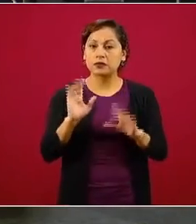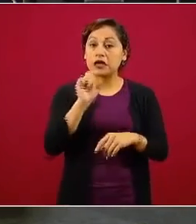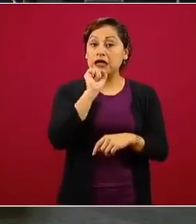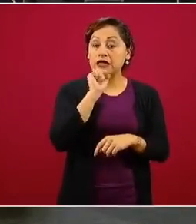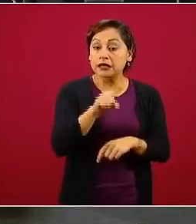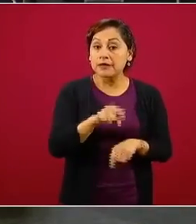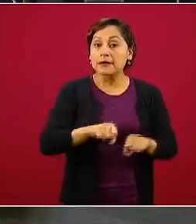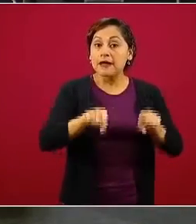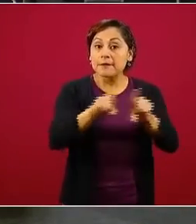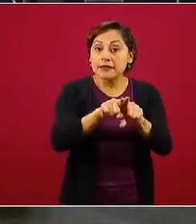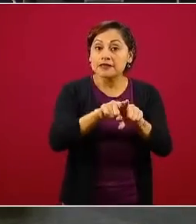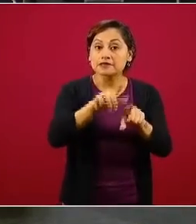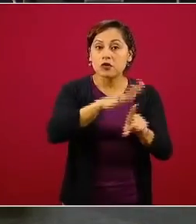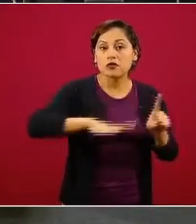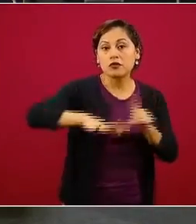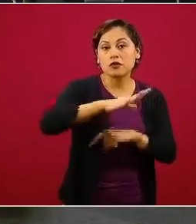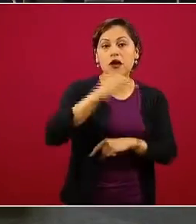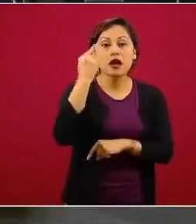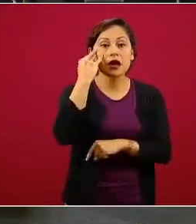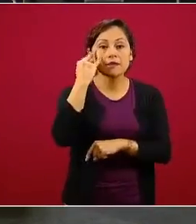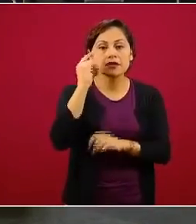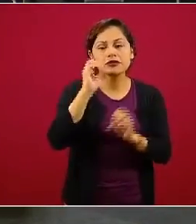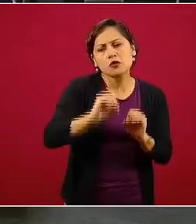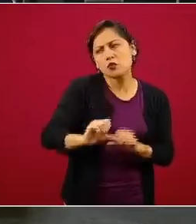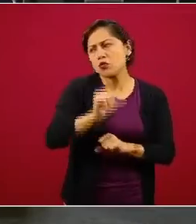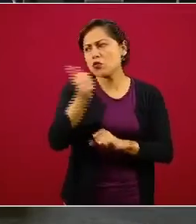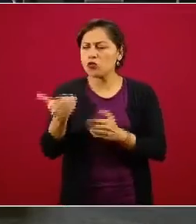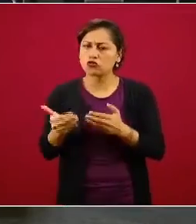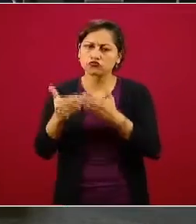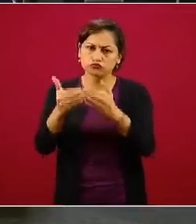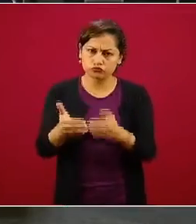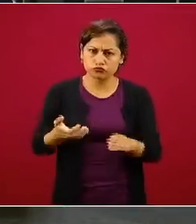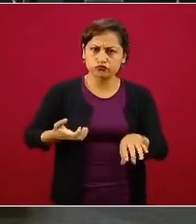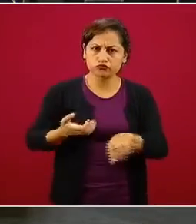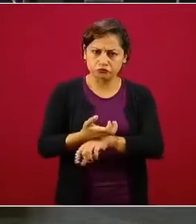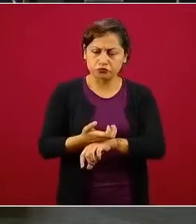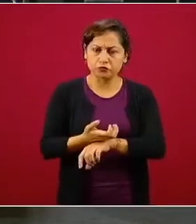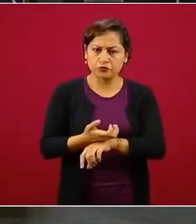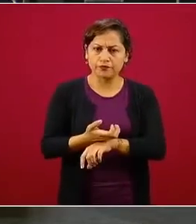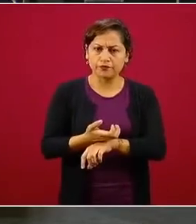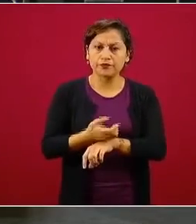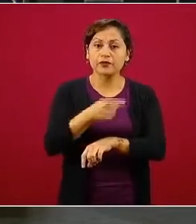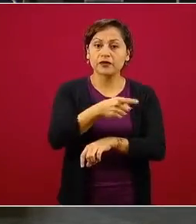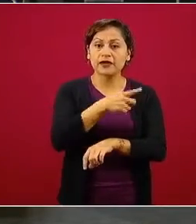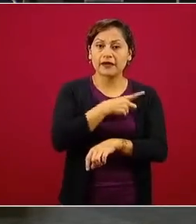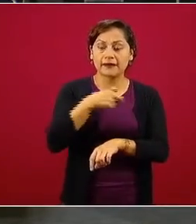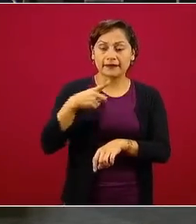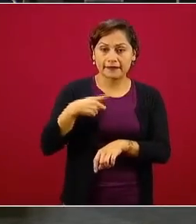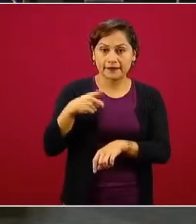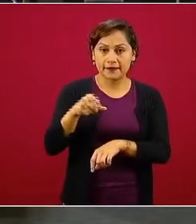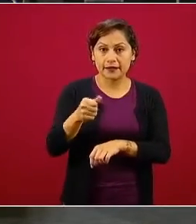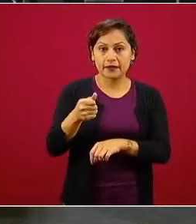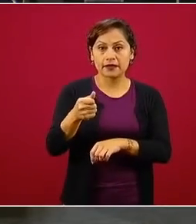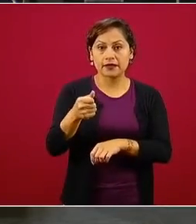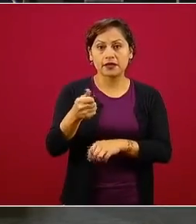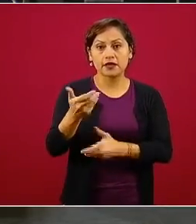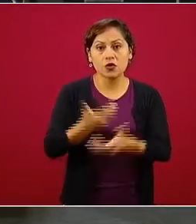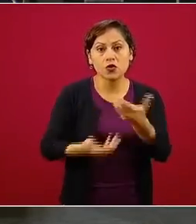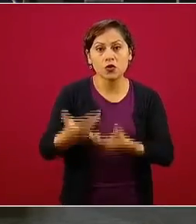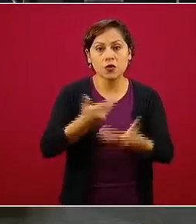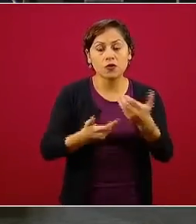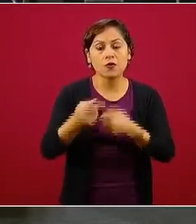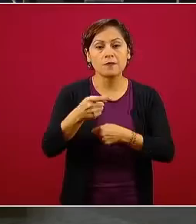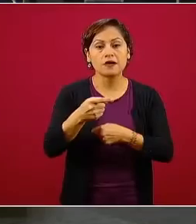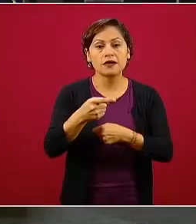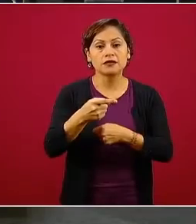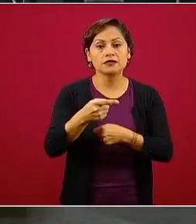en la zona de Campeche o en otros lugares con el asunto de offshore, es el